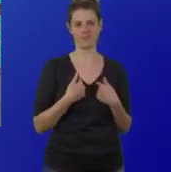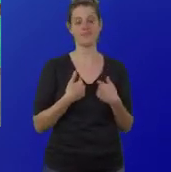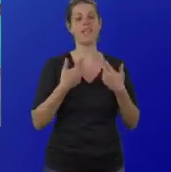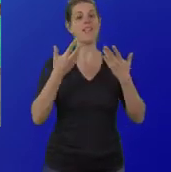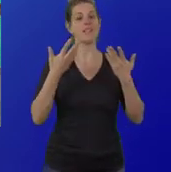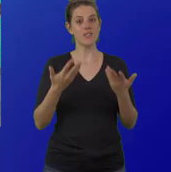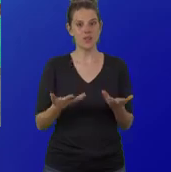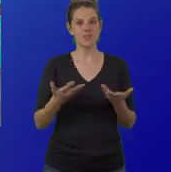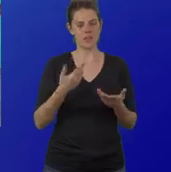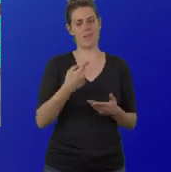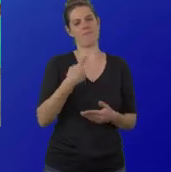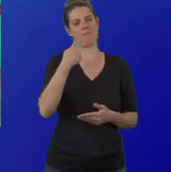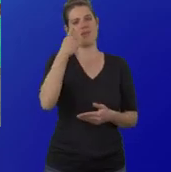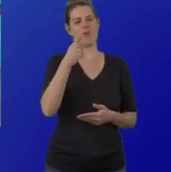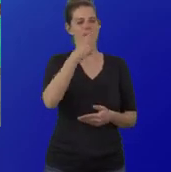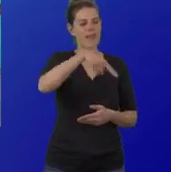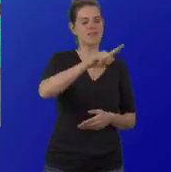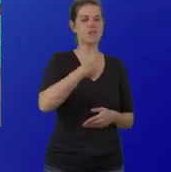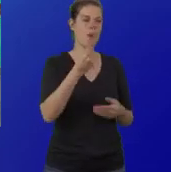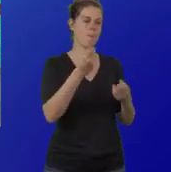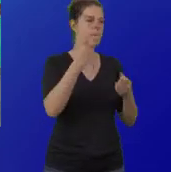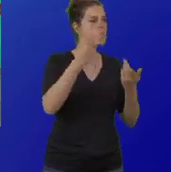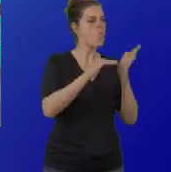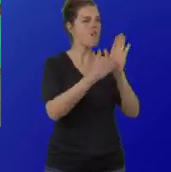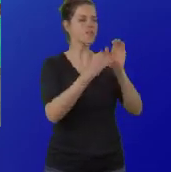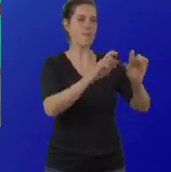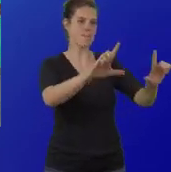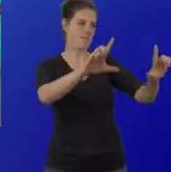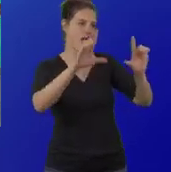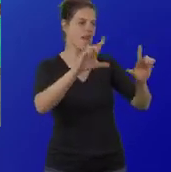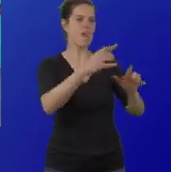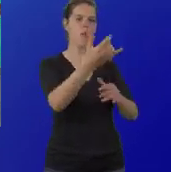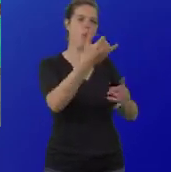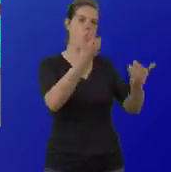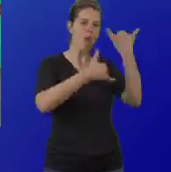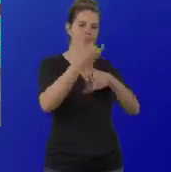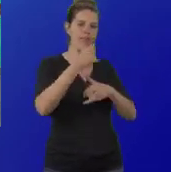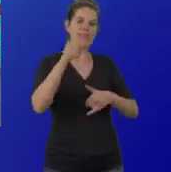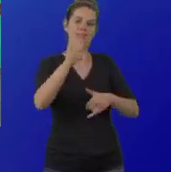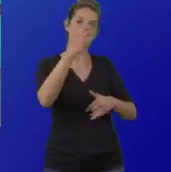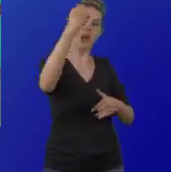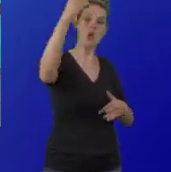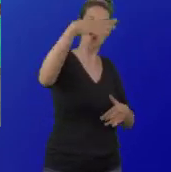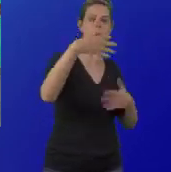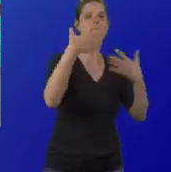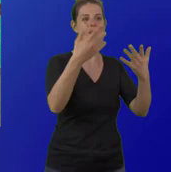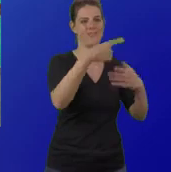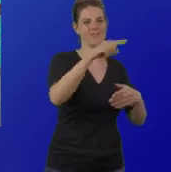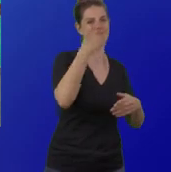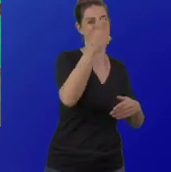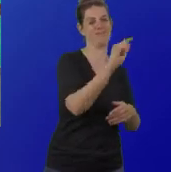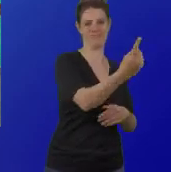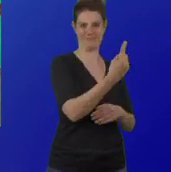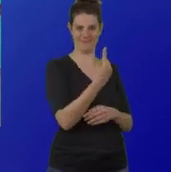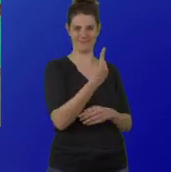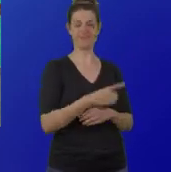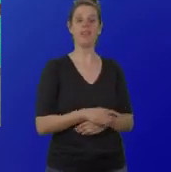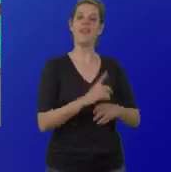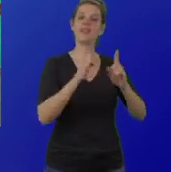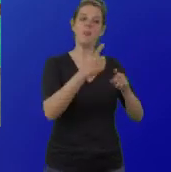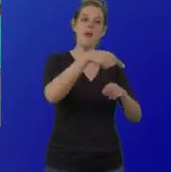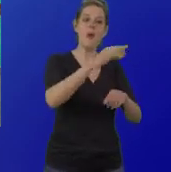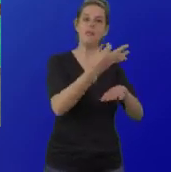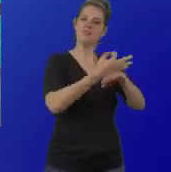conmigo. Entonces ahí vi que me mostraban imágenes, que me hicieron entender que el timbre tenía una luz adentro, por eso que llegaron, que me